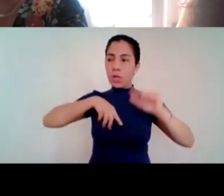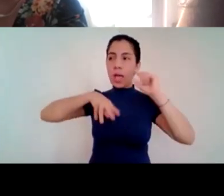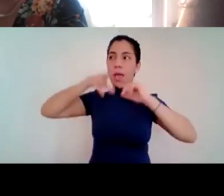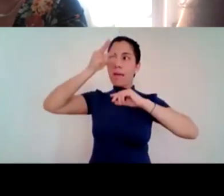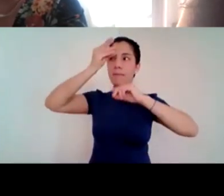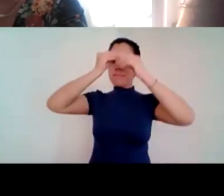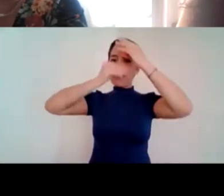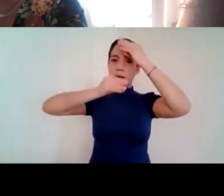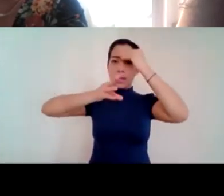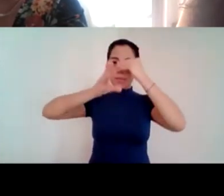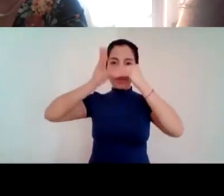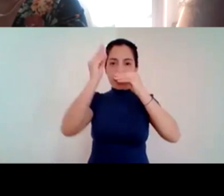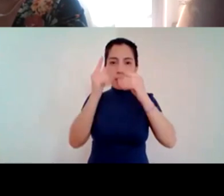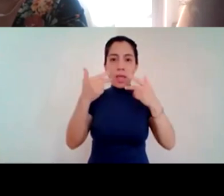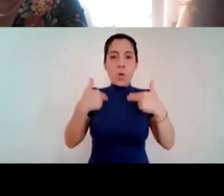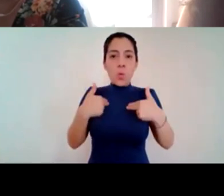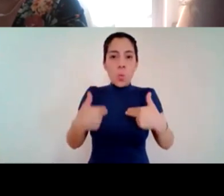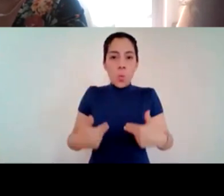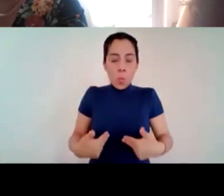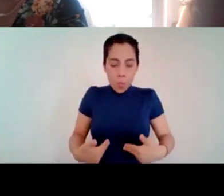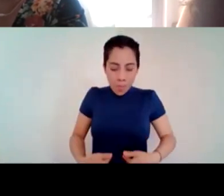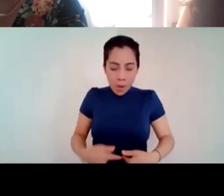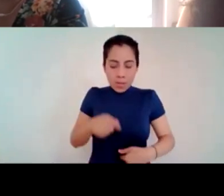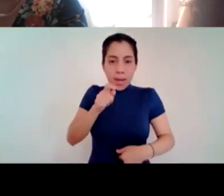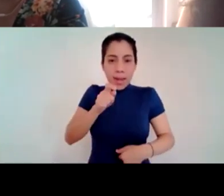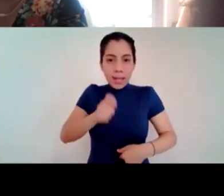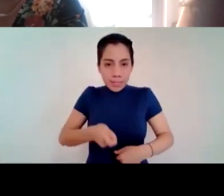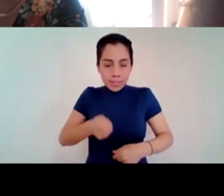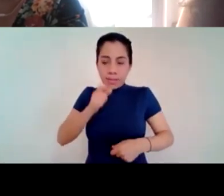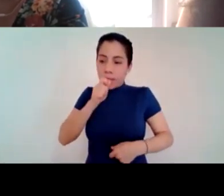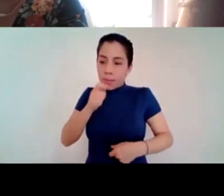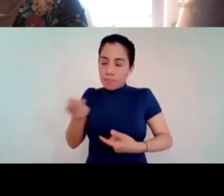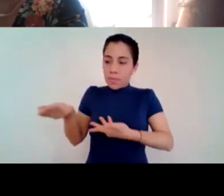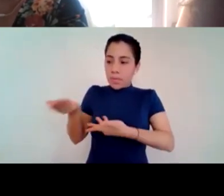humanidad y de humanizarse y de humanizar a otros